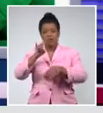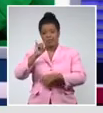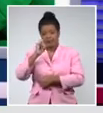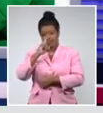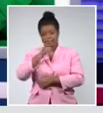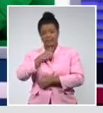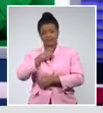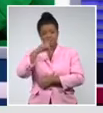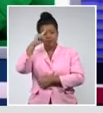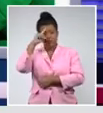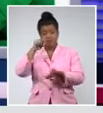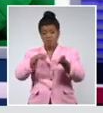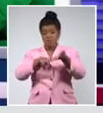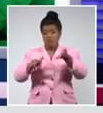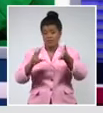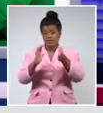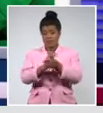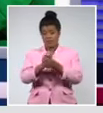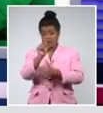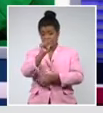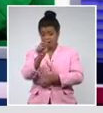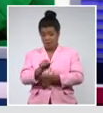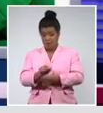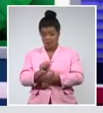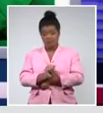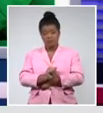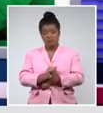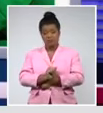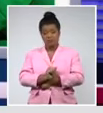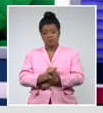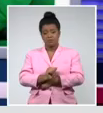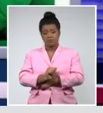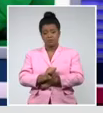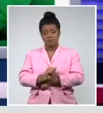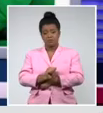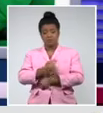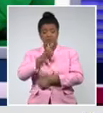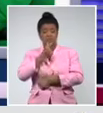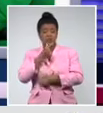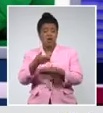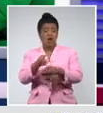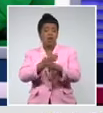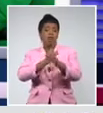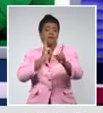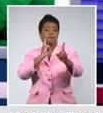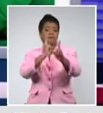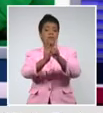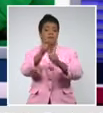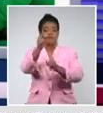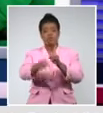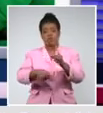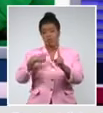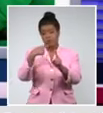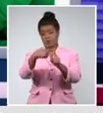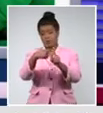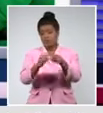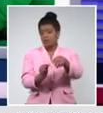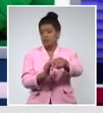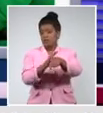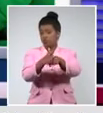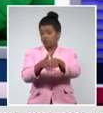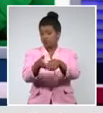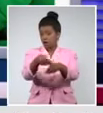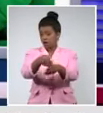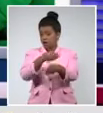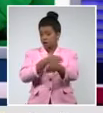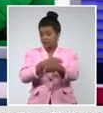Mayabeque, de contacto, de caso confirmado anteriormente, con una